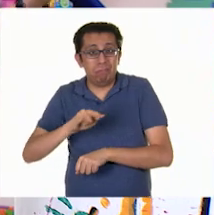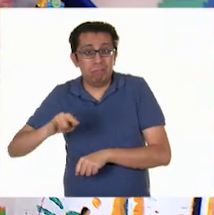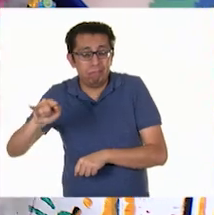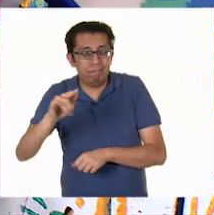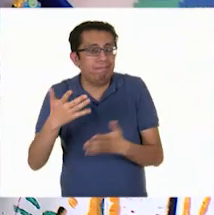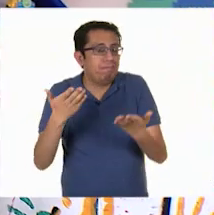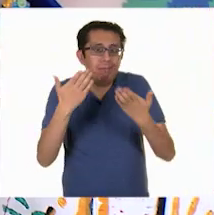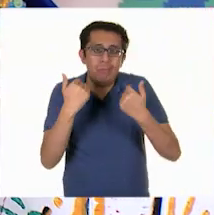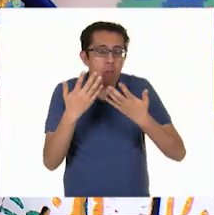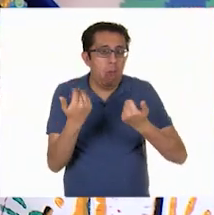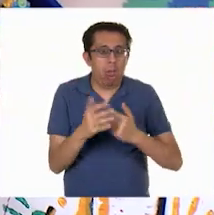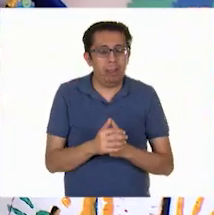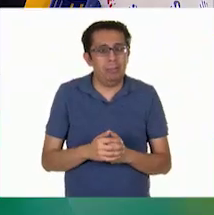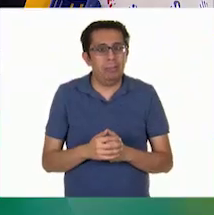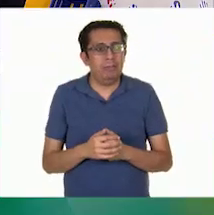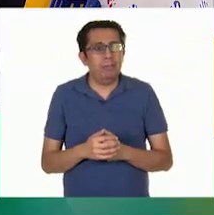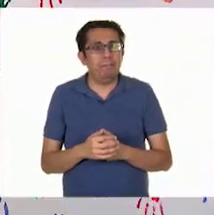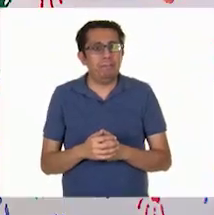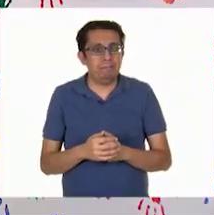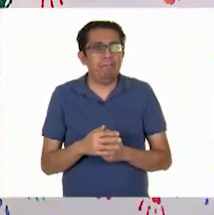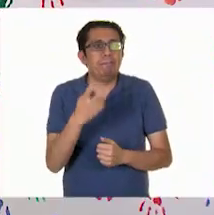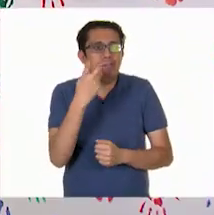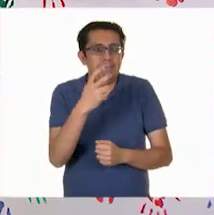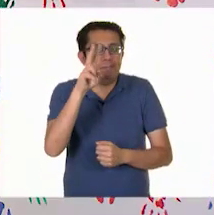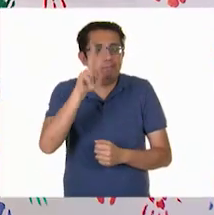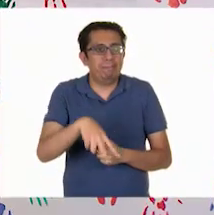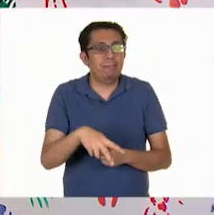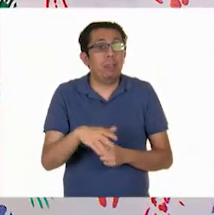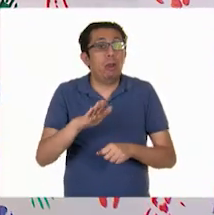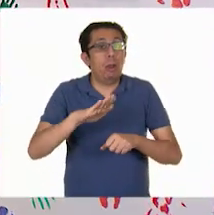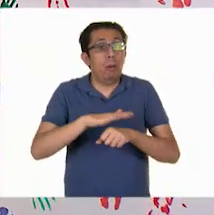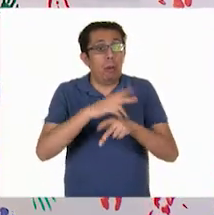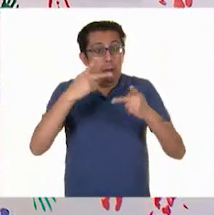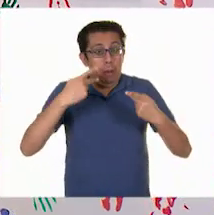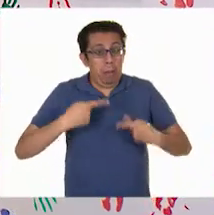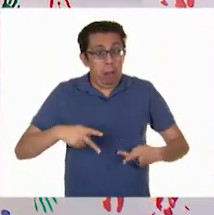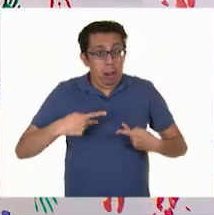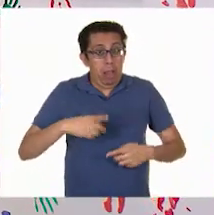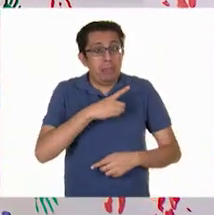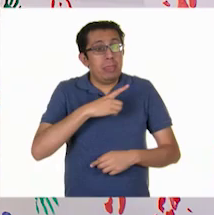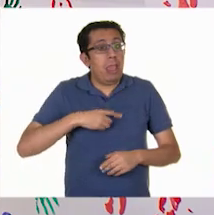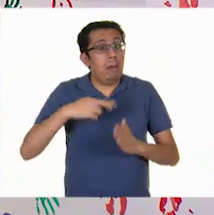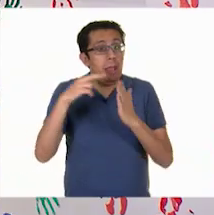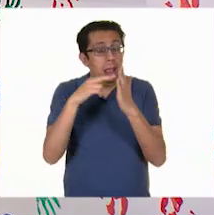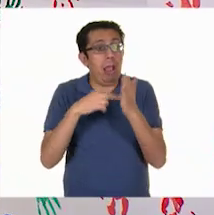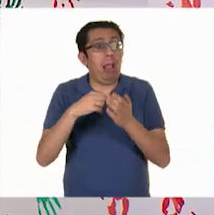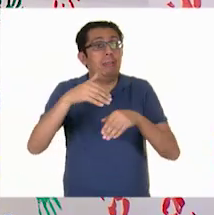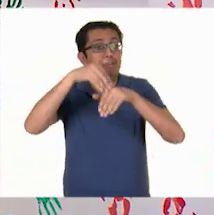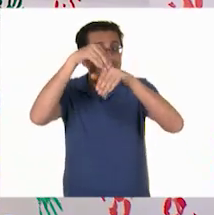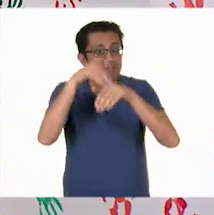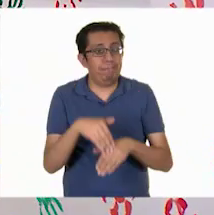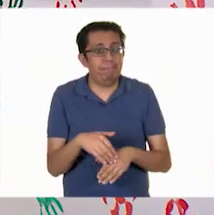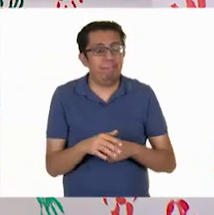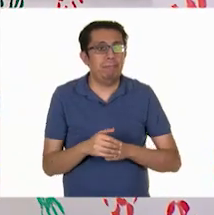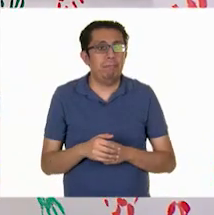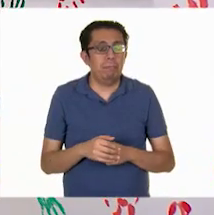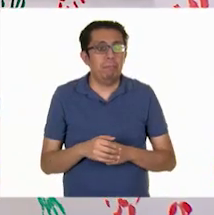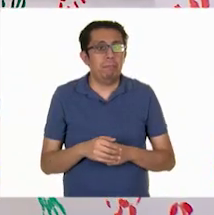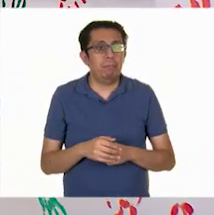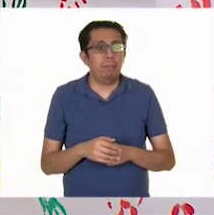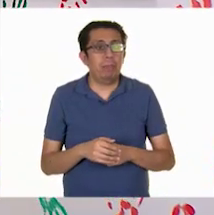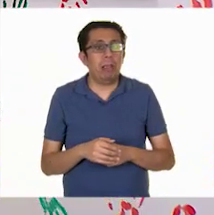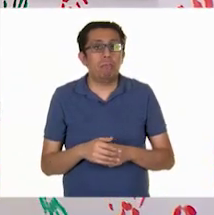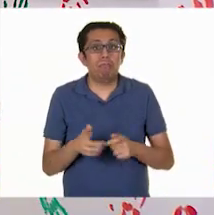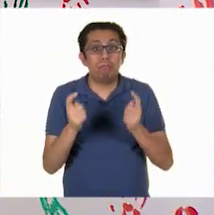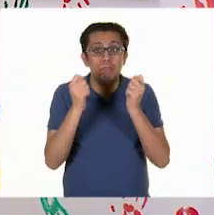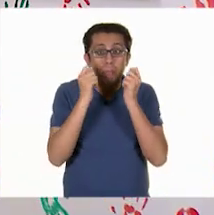ley. No. Así es. Es por ello que la ciudadanía debe de seguir las reglas, independientemente de que se esté